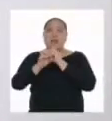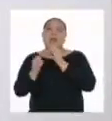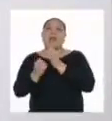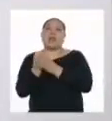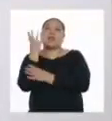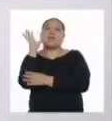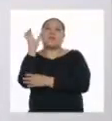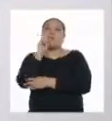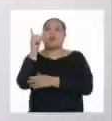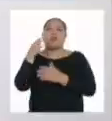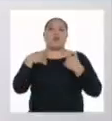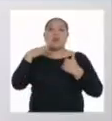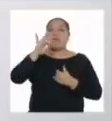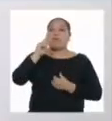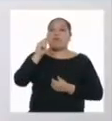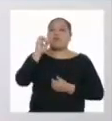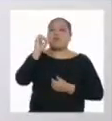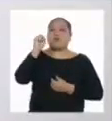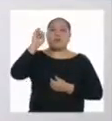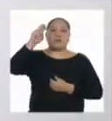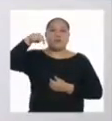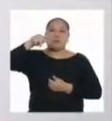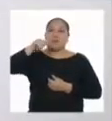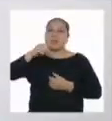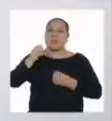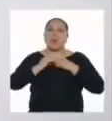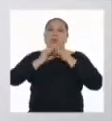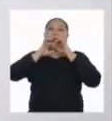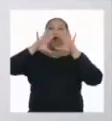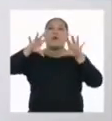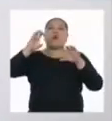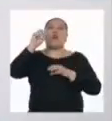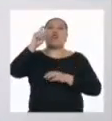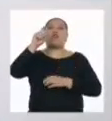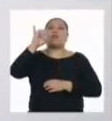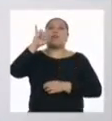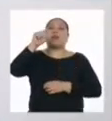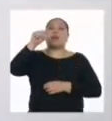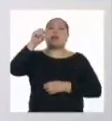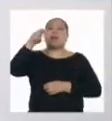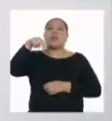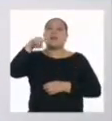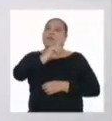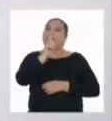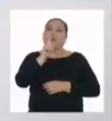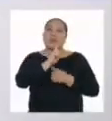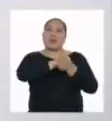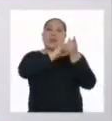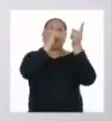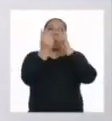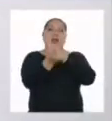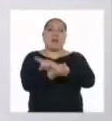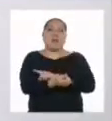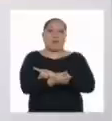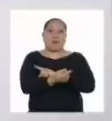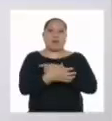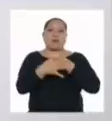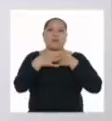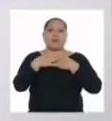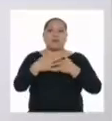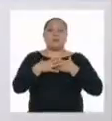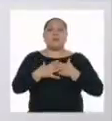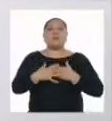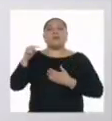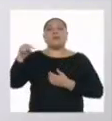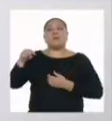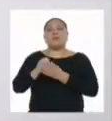realizan fotosíntesis, liberando oxígeno. Ellas realizan un proceso que es contrario. En la respiración de